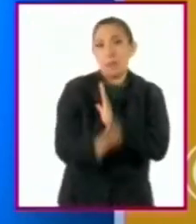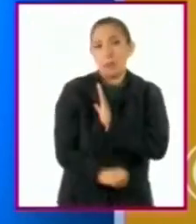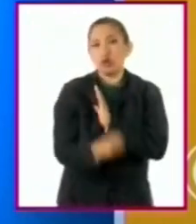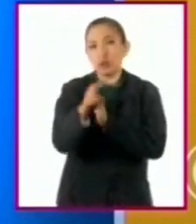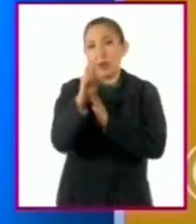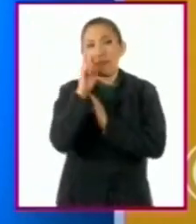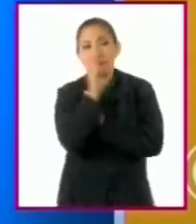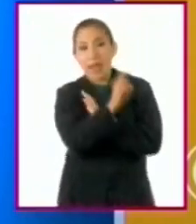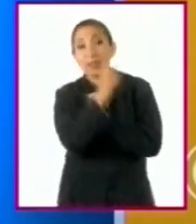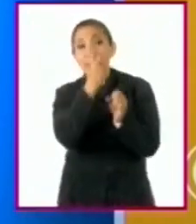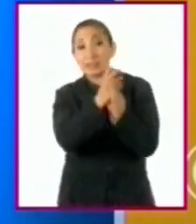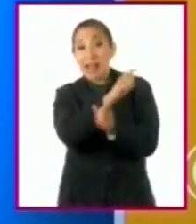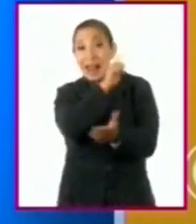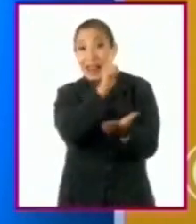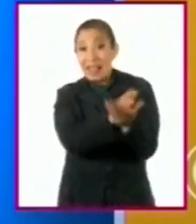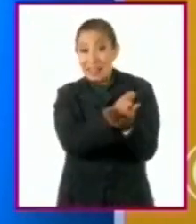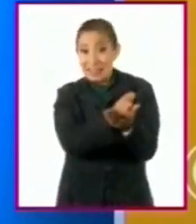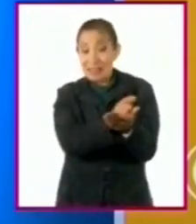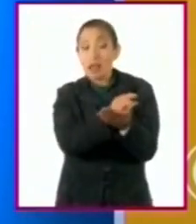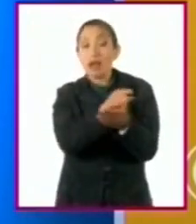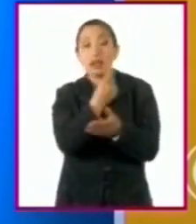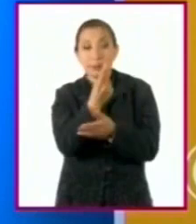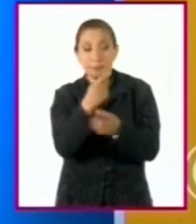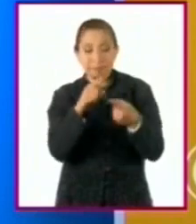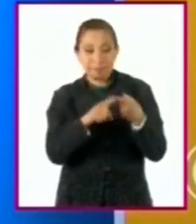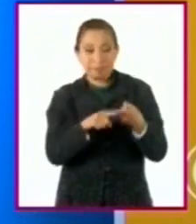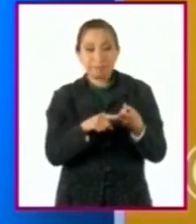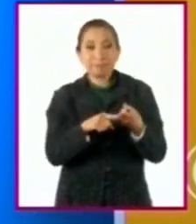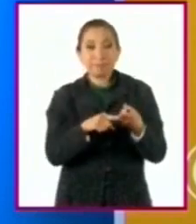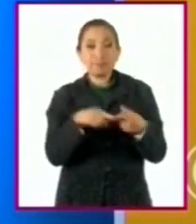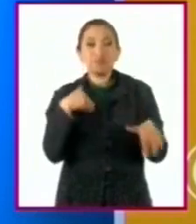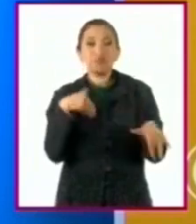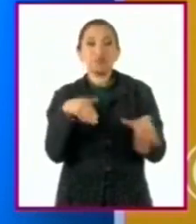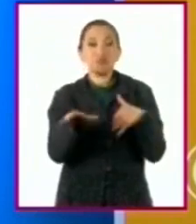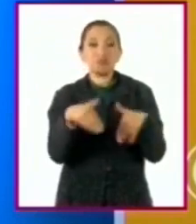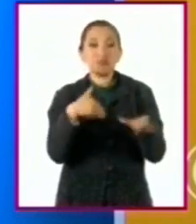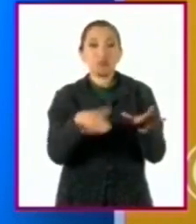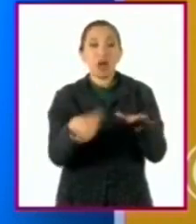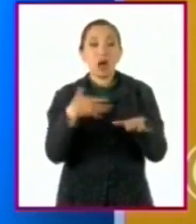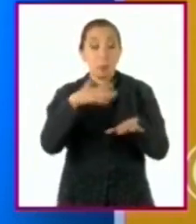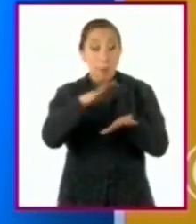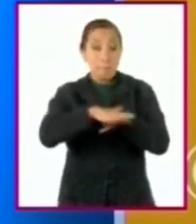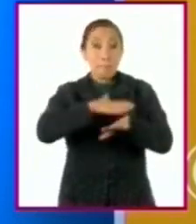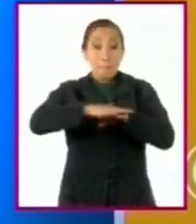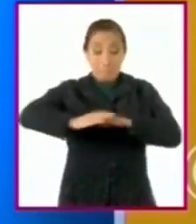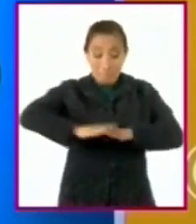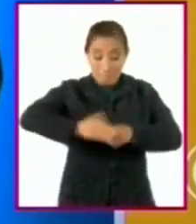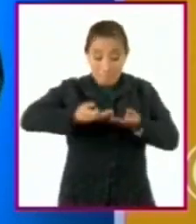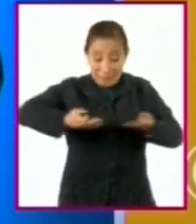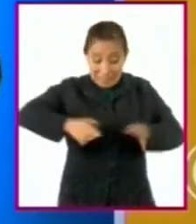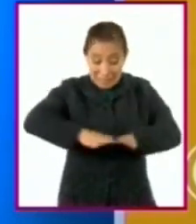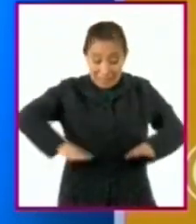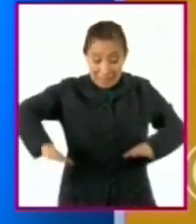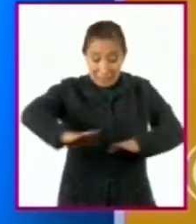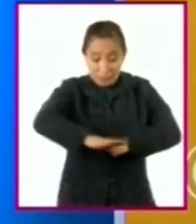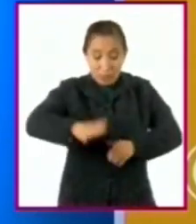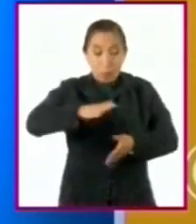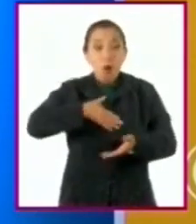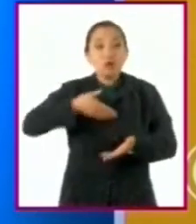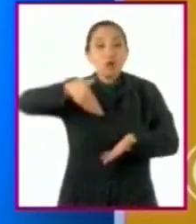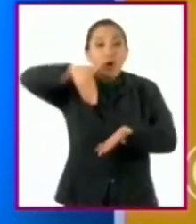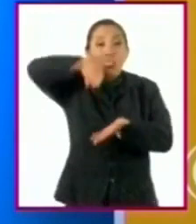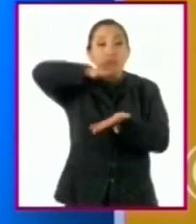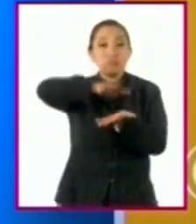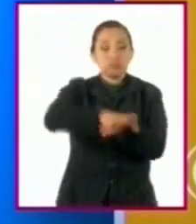se observa la tercera ley de Newton son: al caminar, interactúas con el piso, ya que ejerces una fuerza